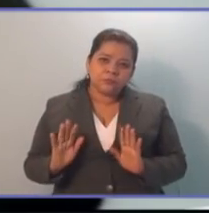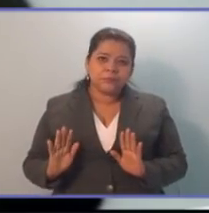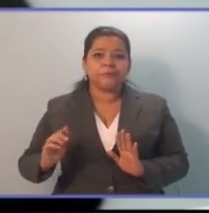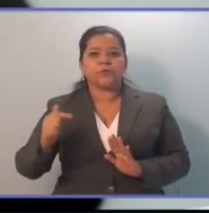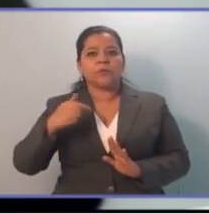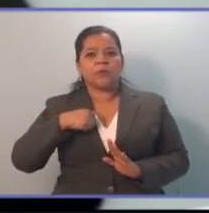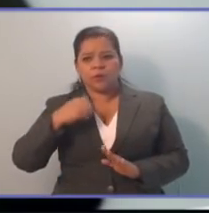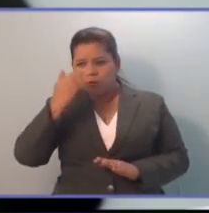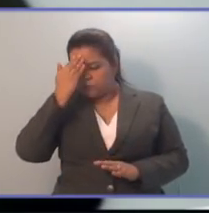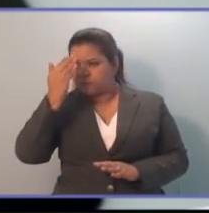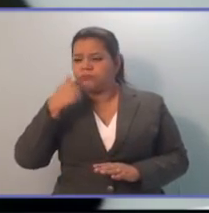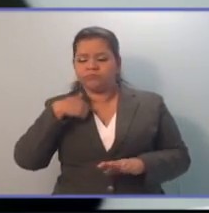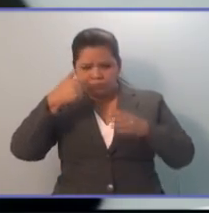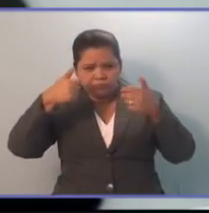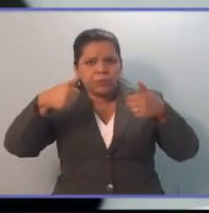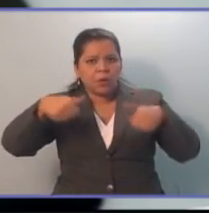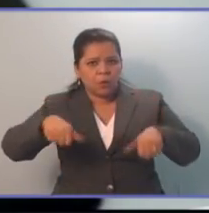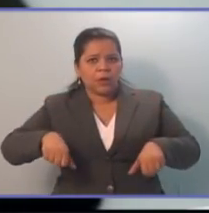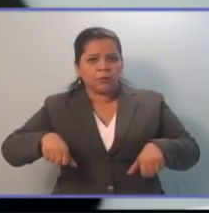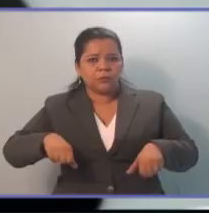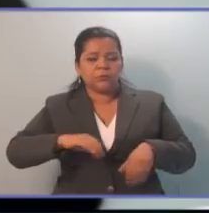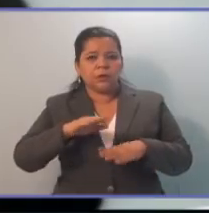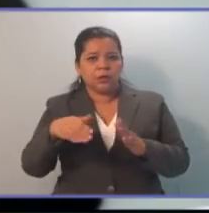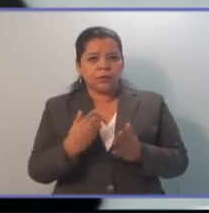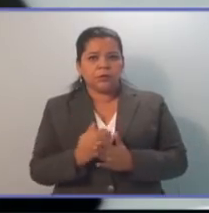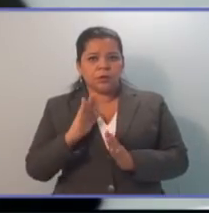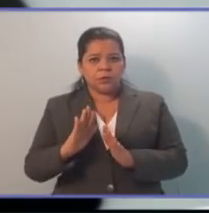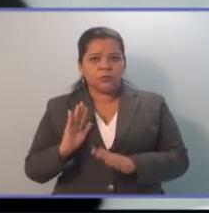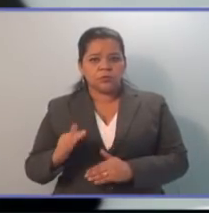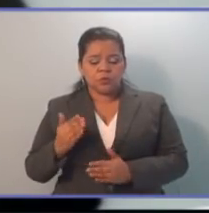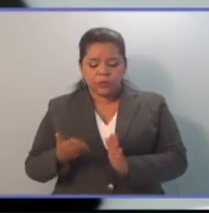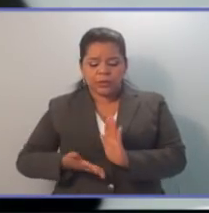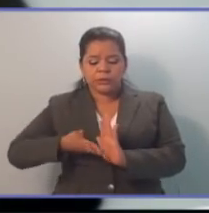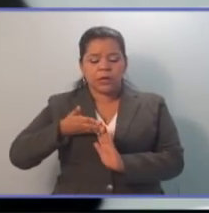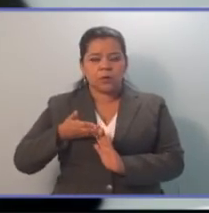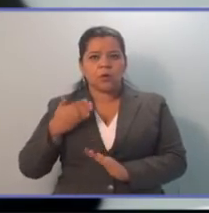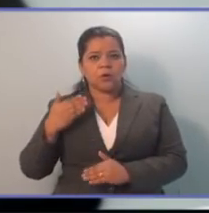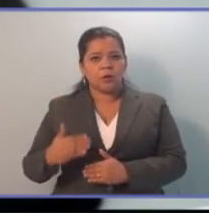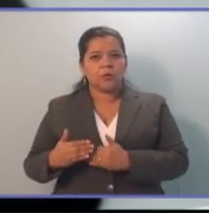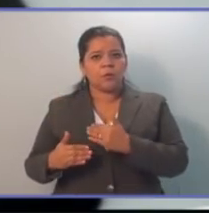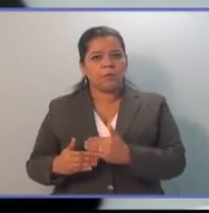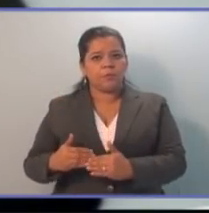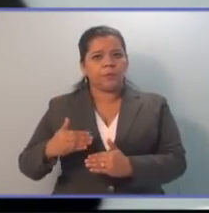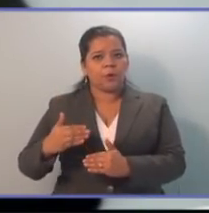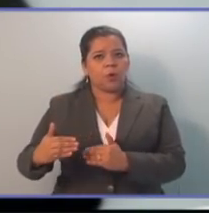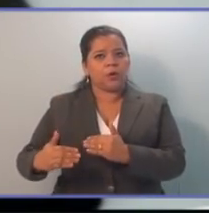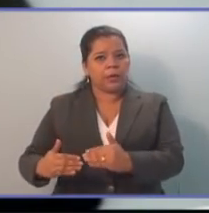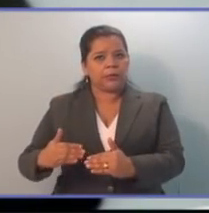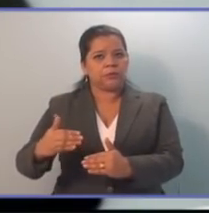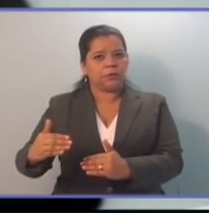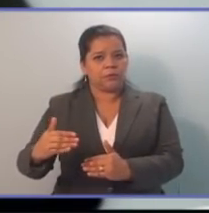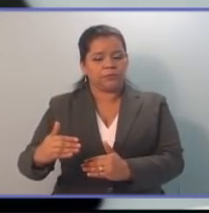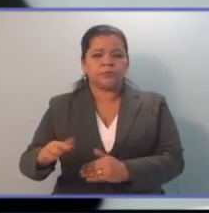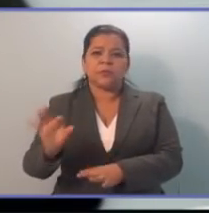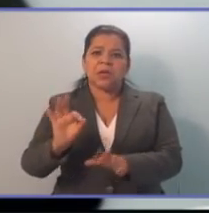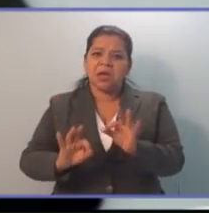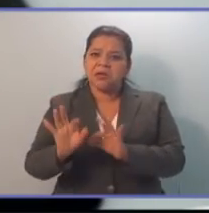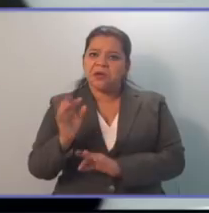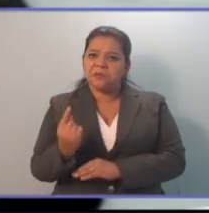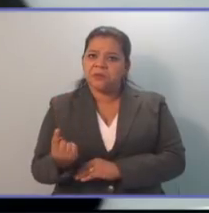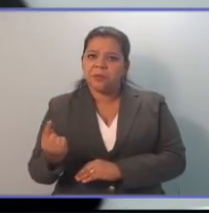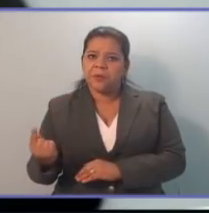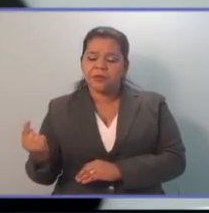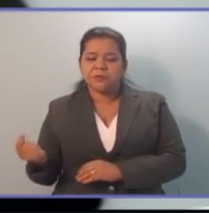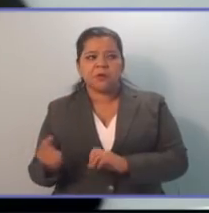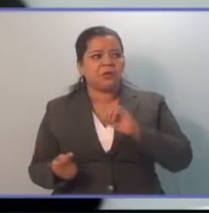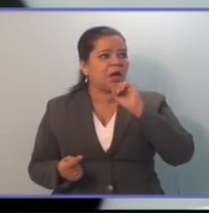estoy completamente de acuerdo en ese desarrollo progresivo que debe de haber. Hay personas que